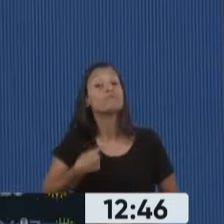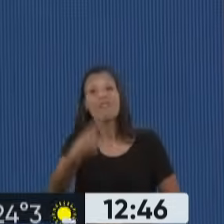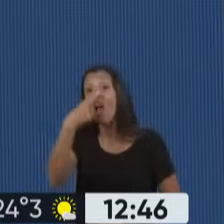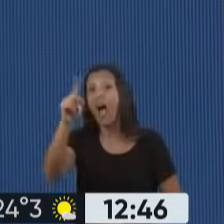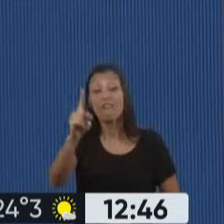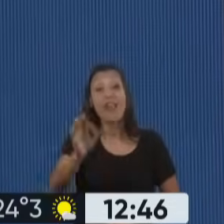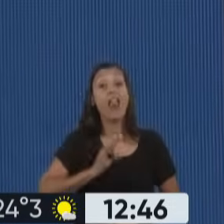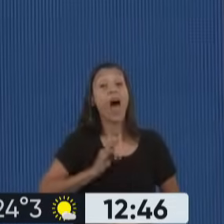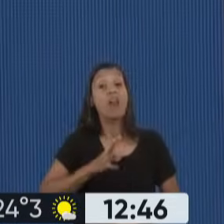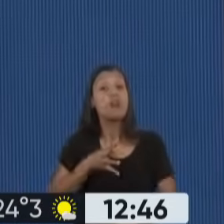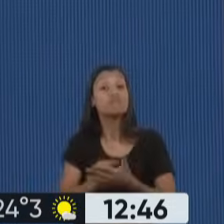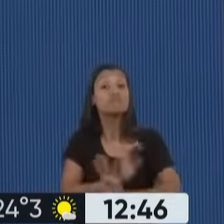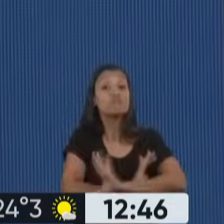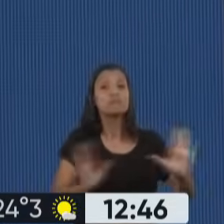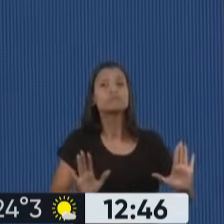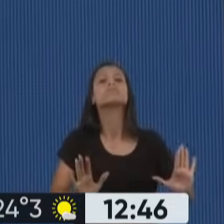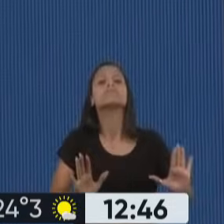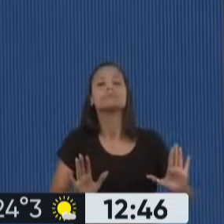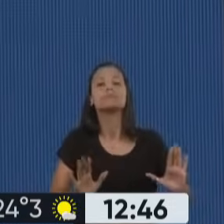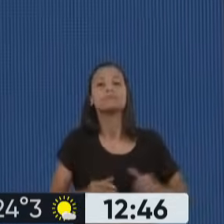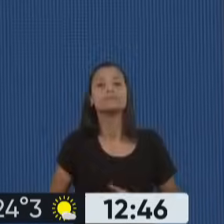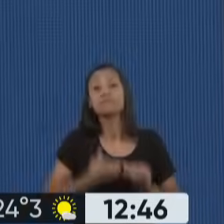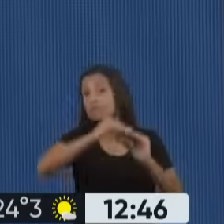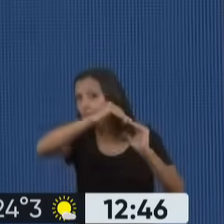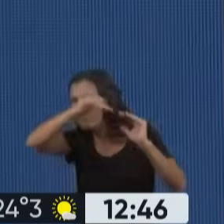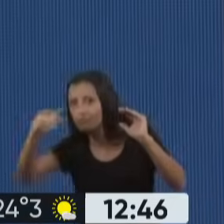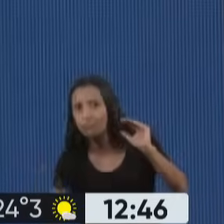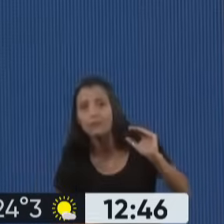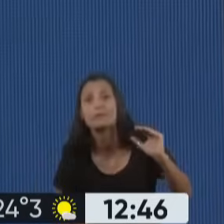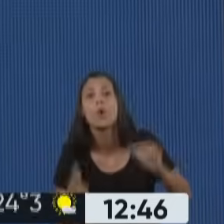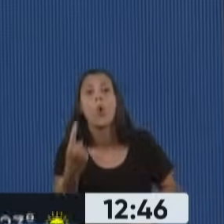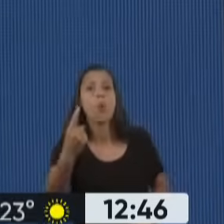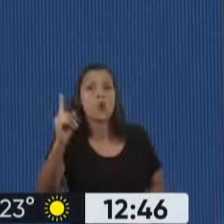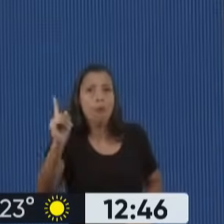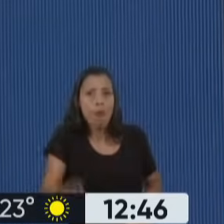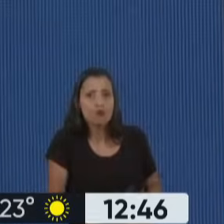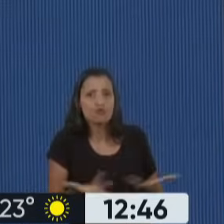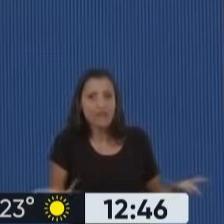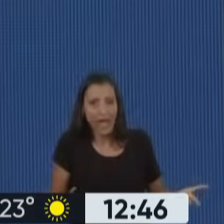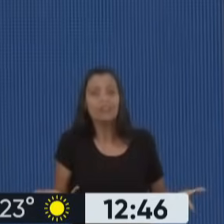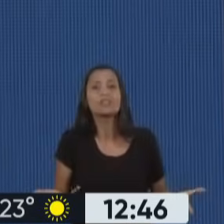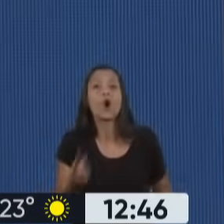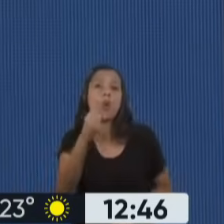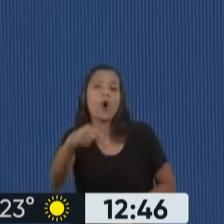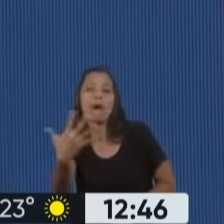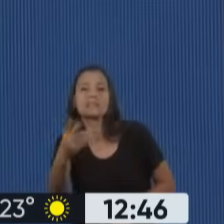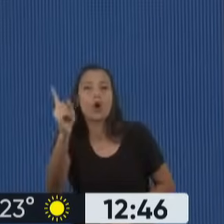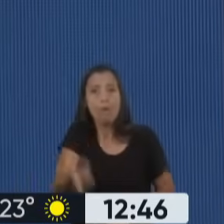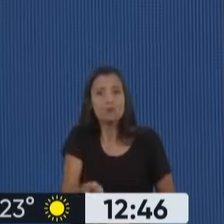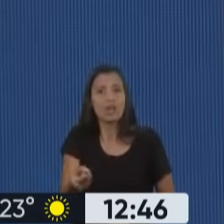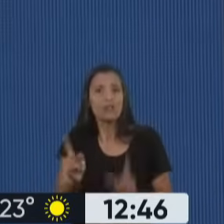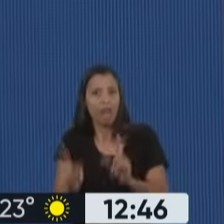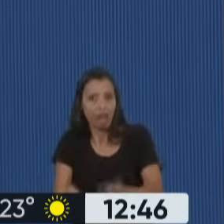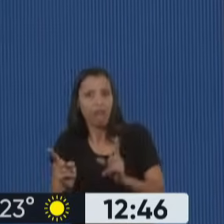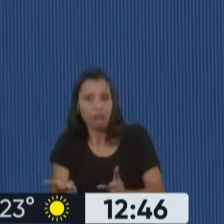terminó el año en torno al 1%. El último dato de mayorista fue 1,5%, que todavía estaba vigente